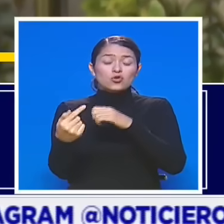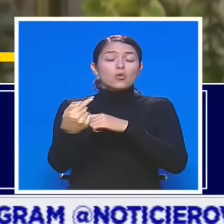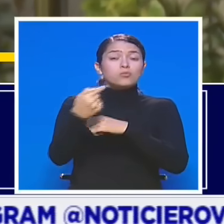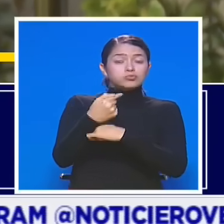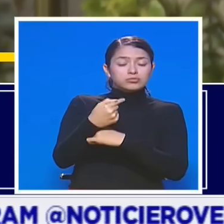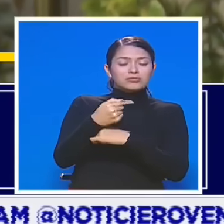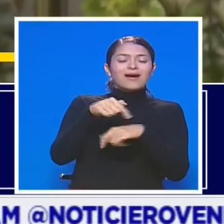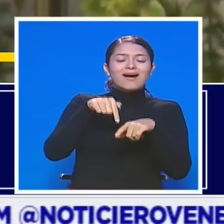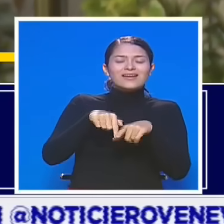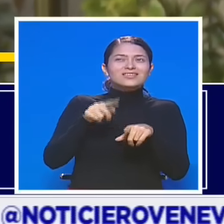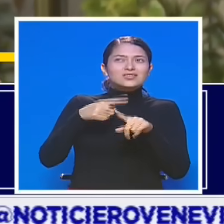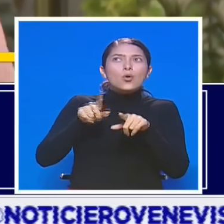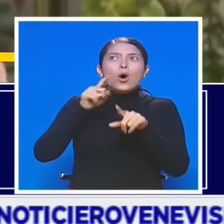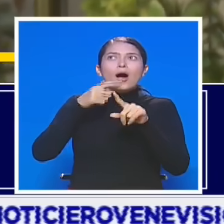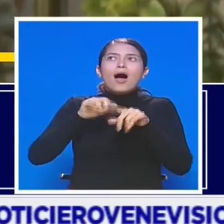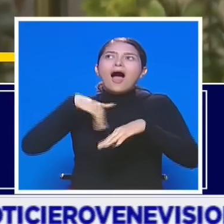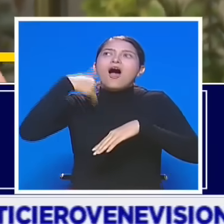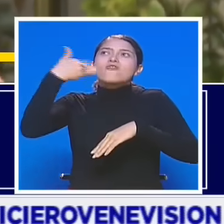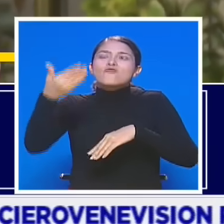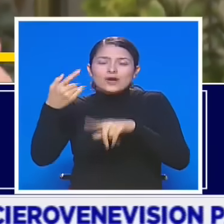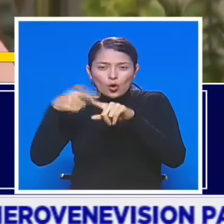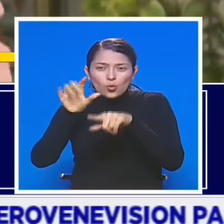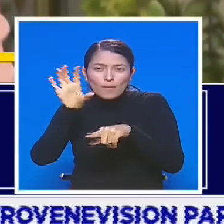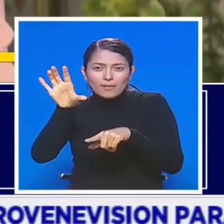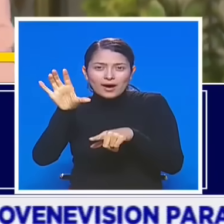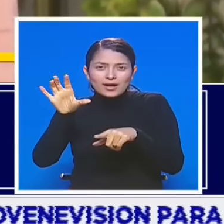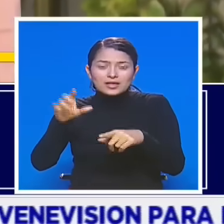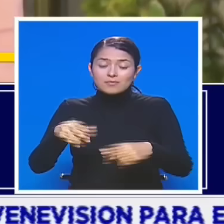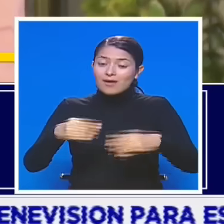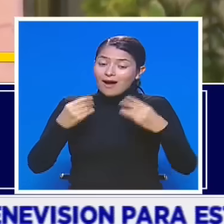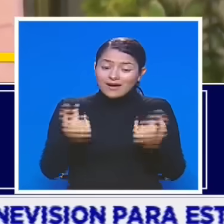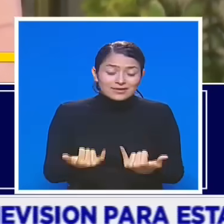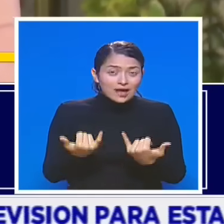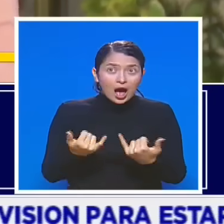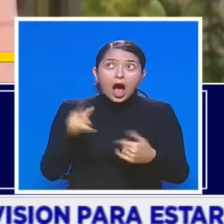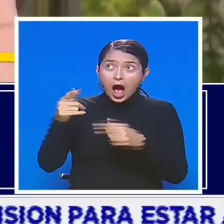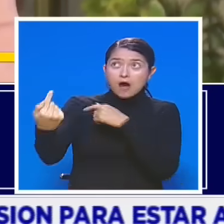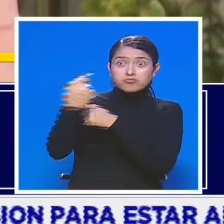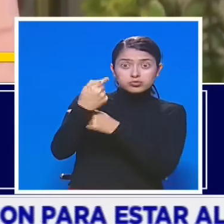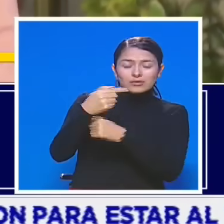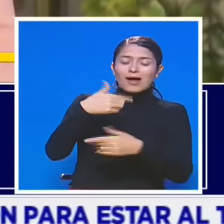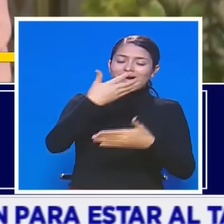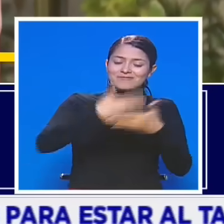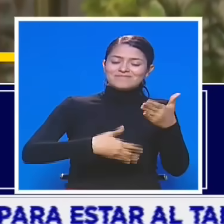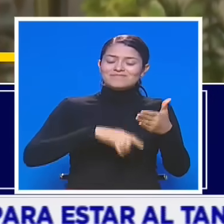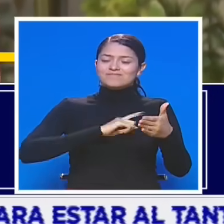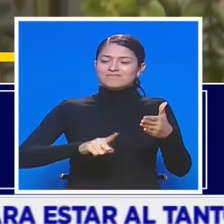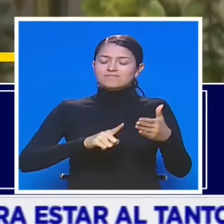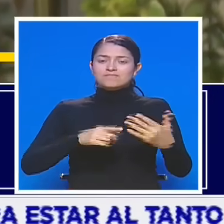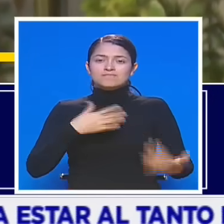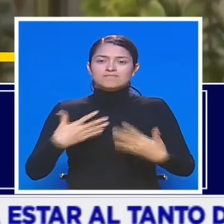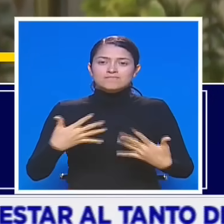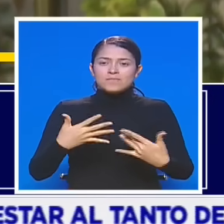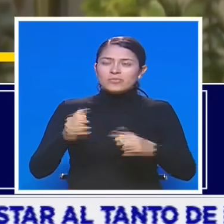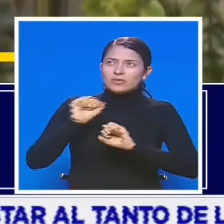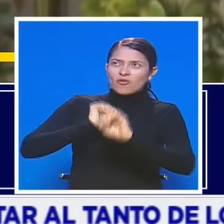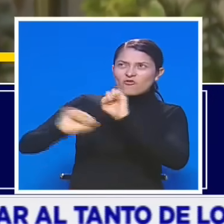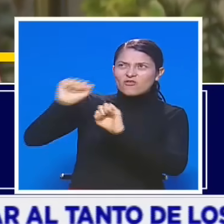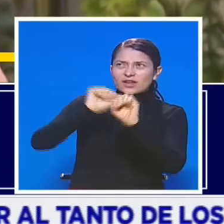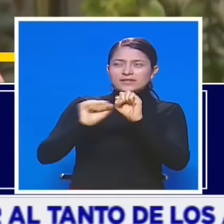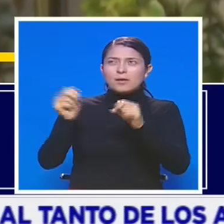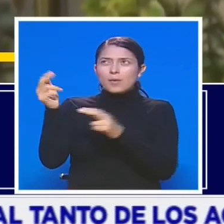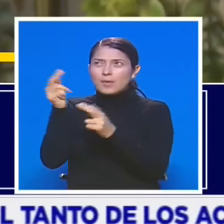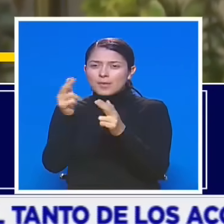una agresión externa y se activaría de manera inmediata este decreto de sección de conmoción